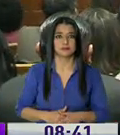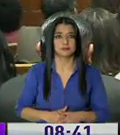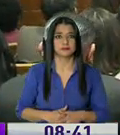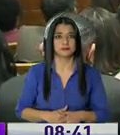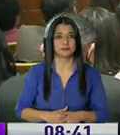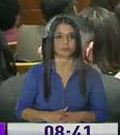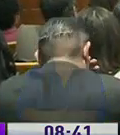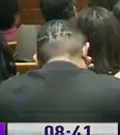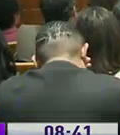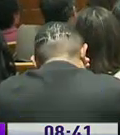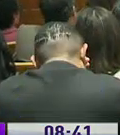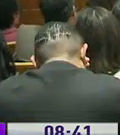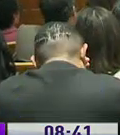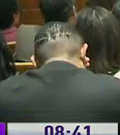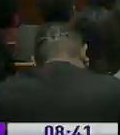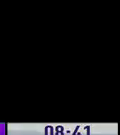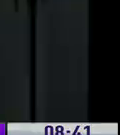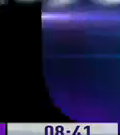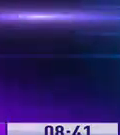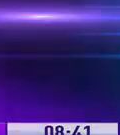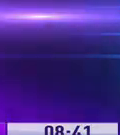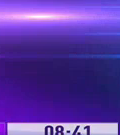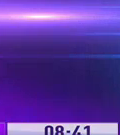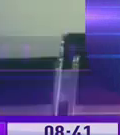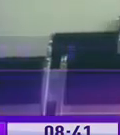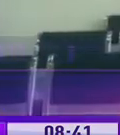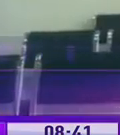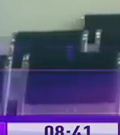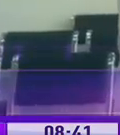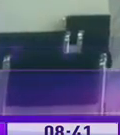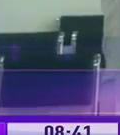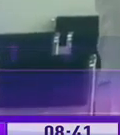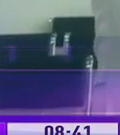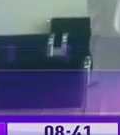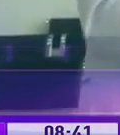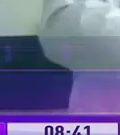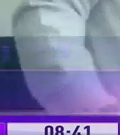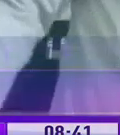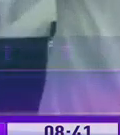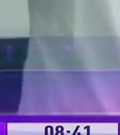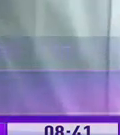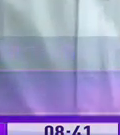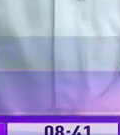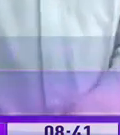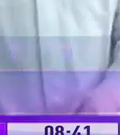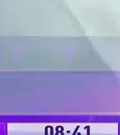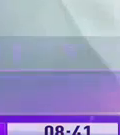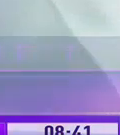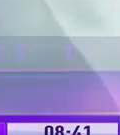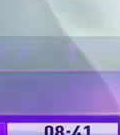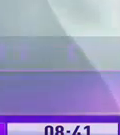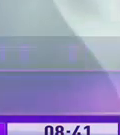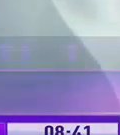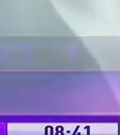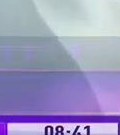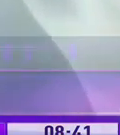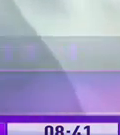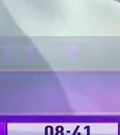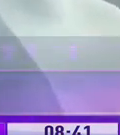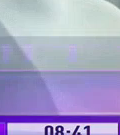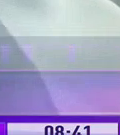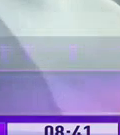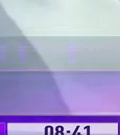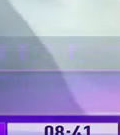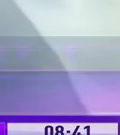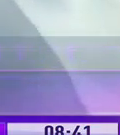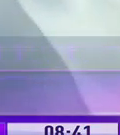Rojas. Vamos a retornar. Estudiantes civiles barriales junto a médicos trabajan en planes para controlar los contagios en el